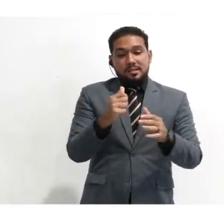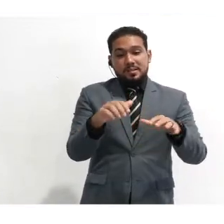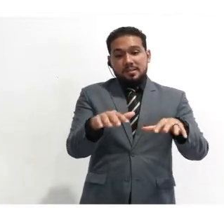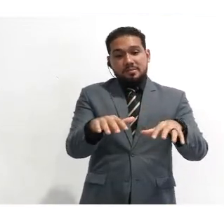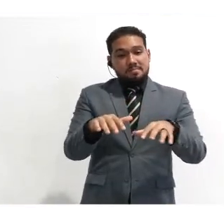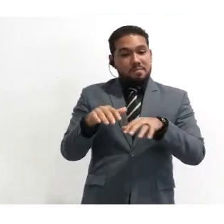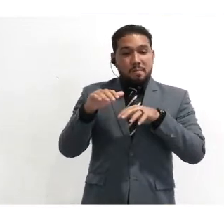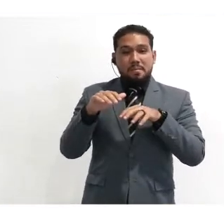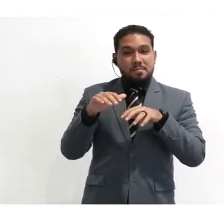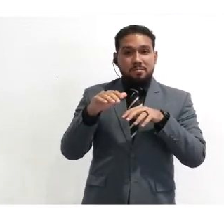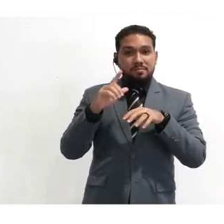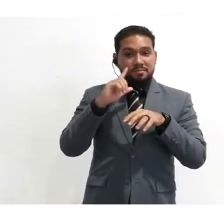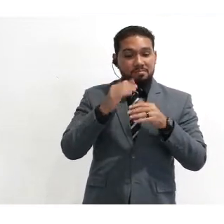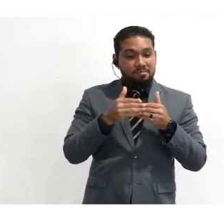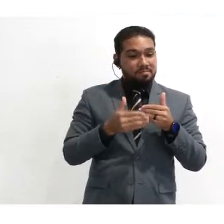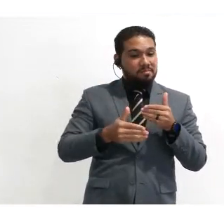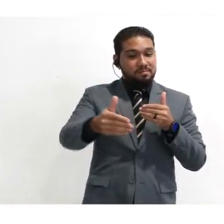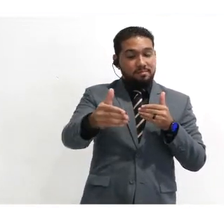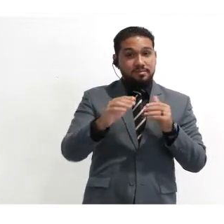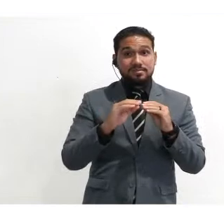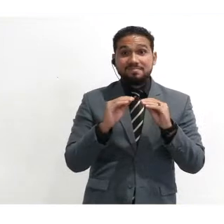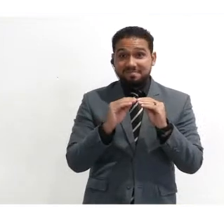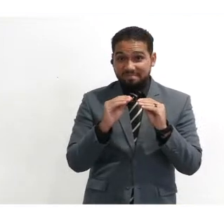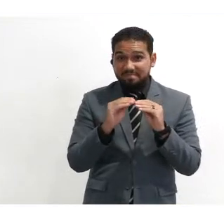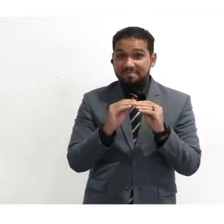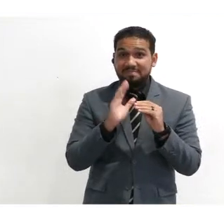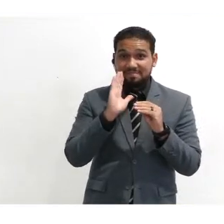nos tocará dar para que podamos llegar a